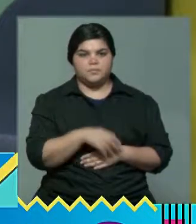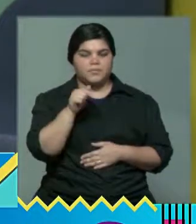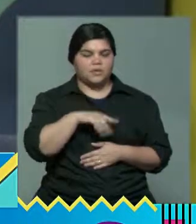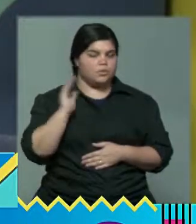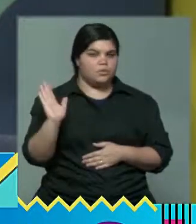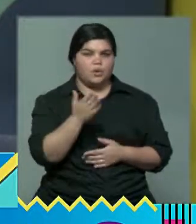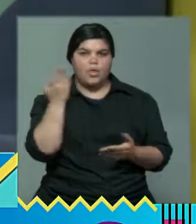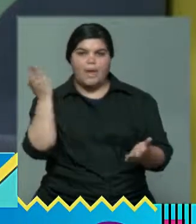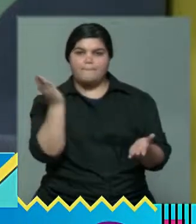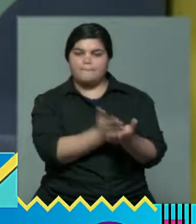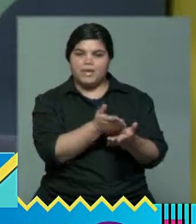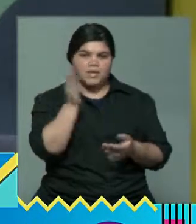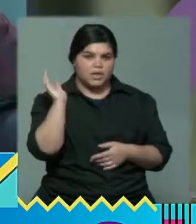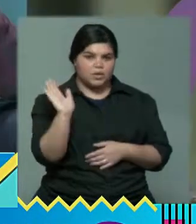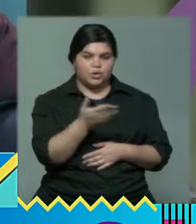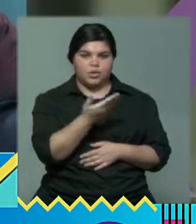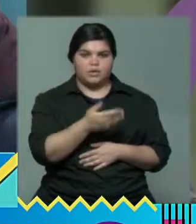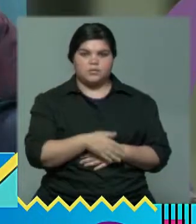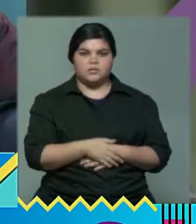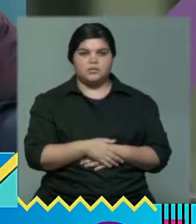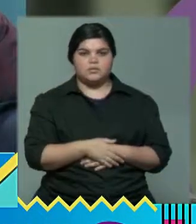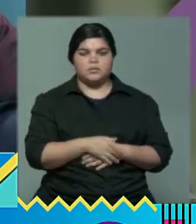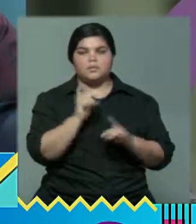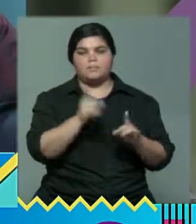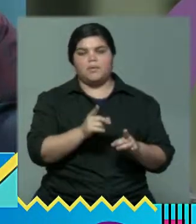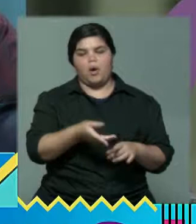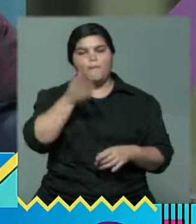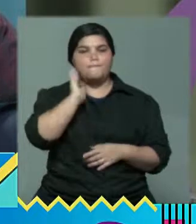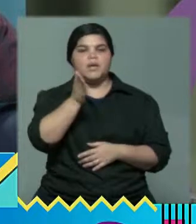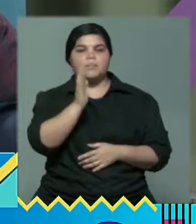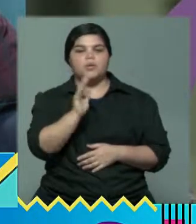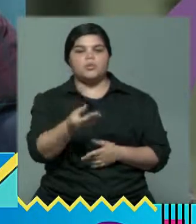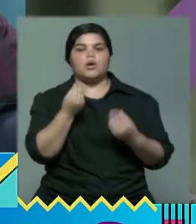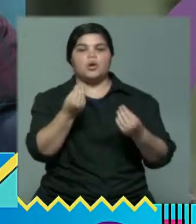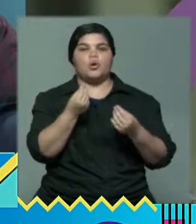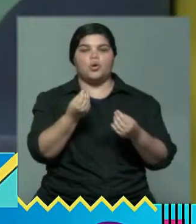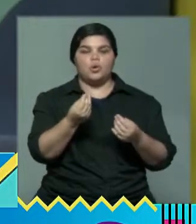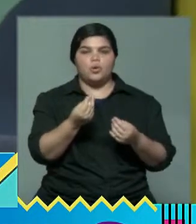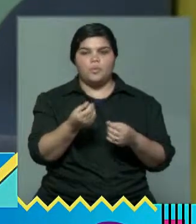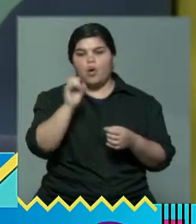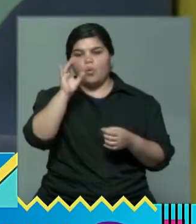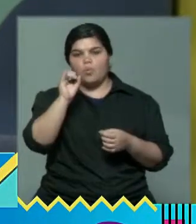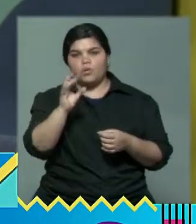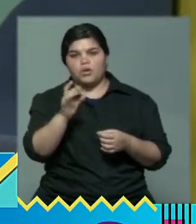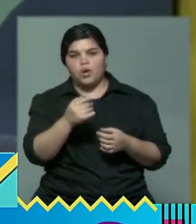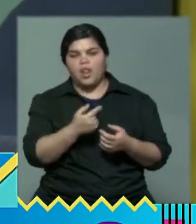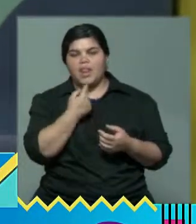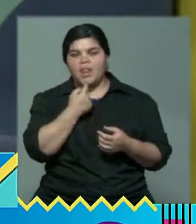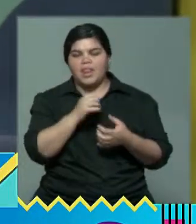penas de nuestro Código Penal son temporales, salvo las perpetuas que solo se puede salir vía libertad condicional,